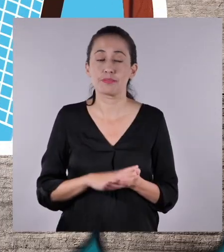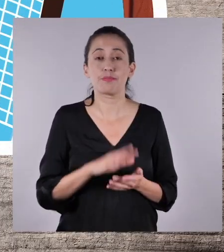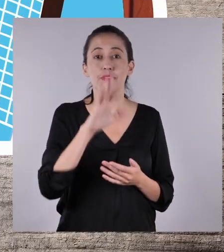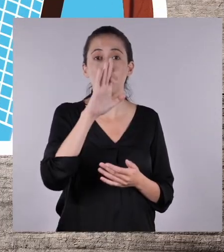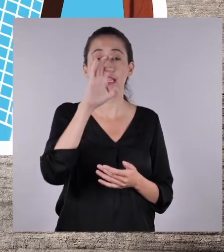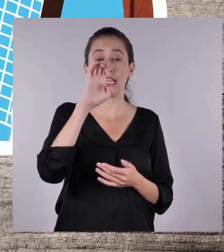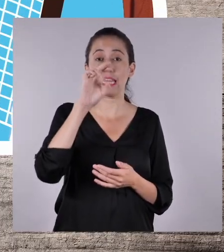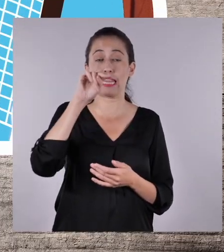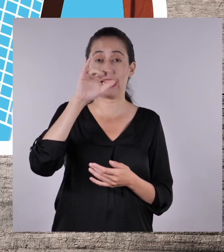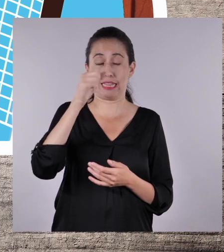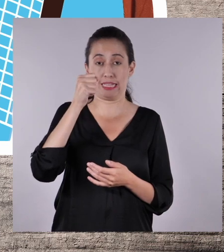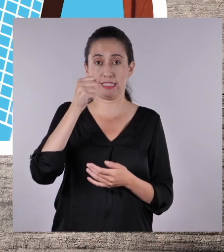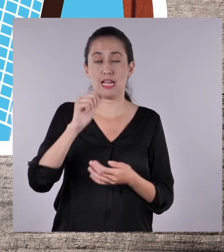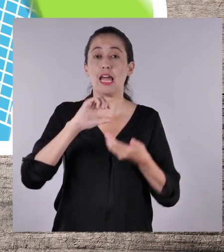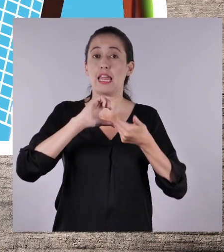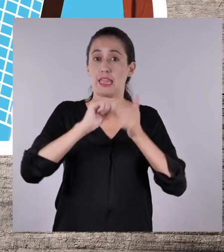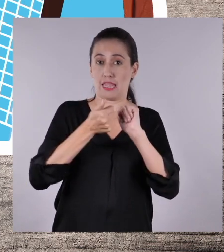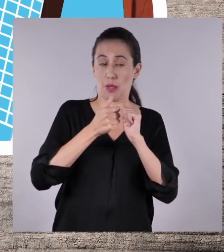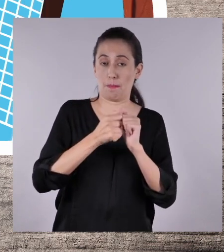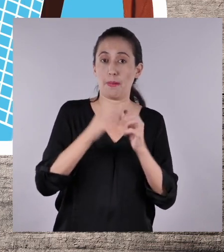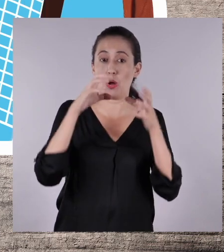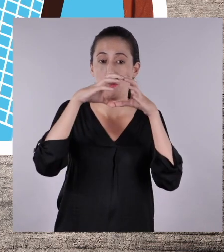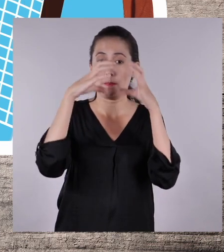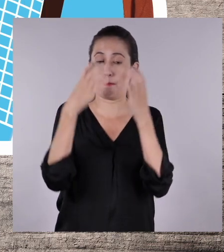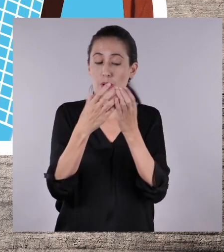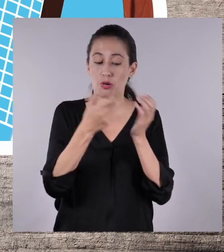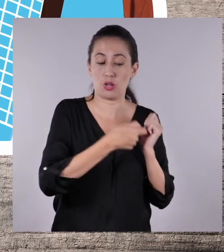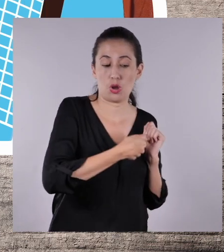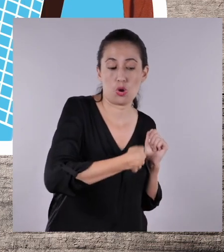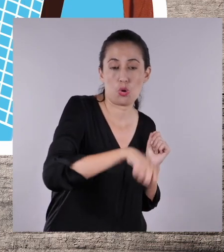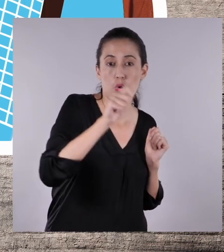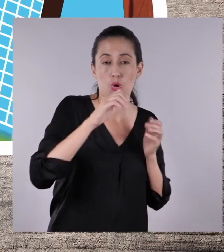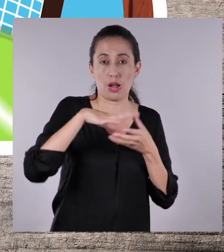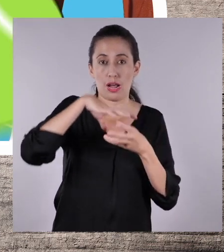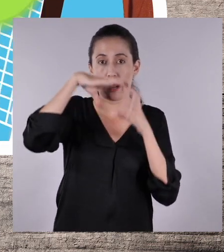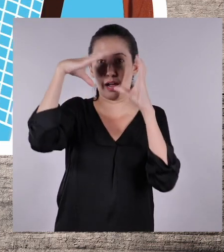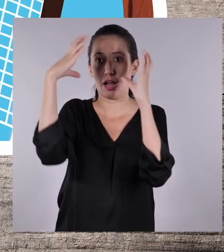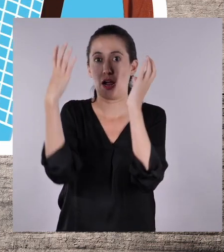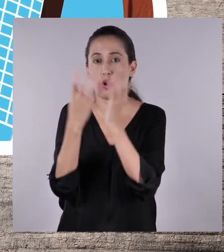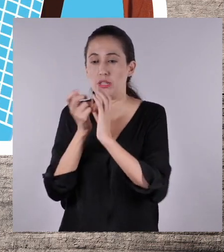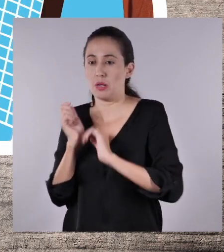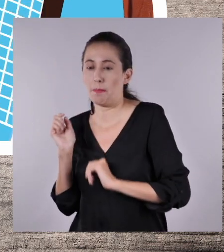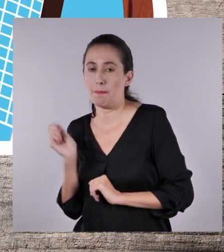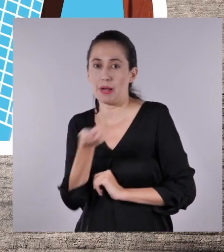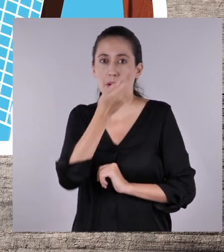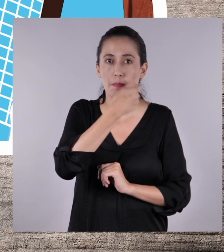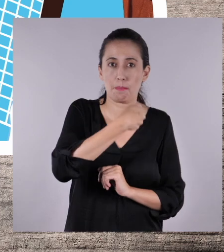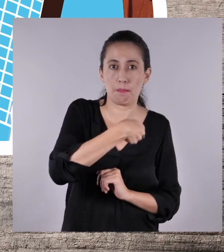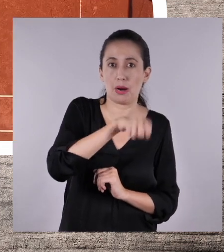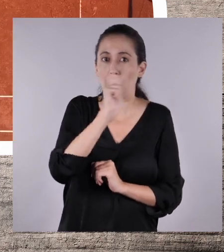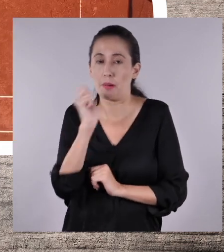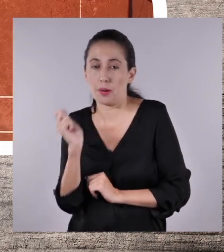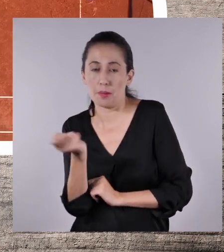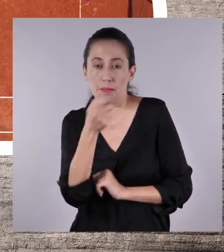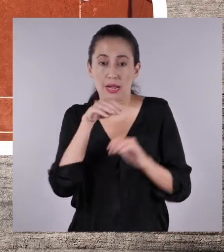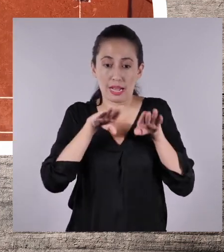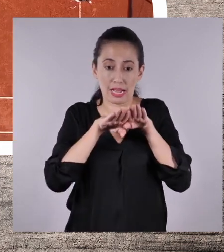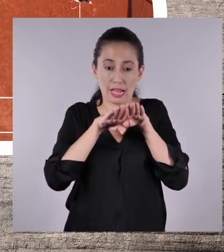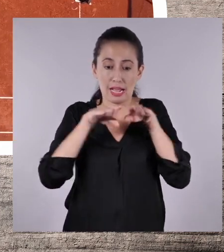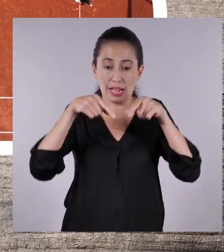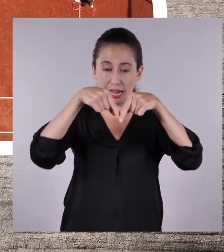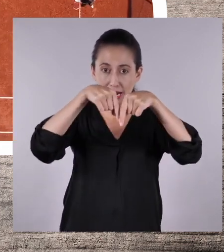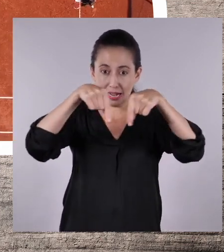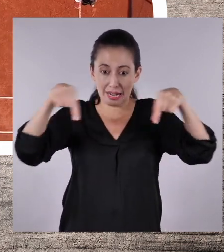Boris. El tenis es un deporte que consiste en golpear una pelota con una raqueta de lado a lado. Esta tiene que